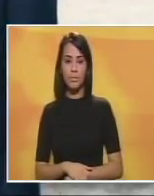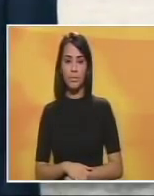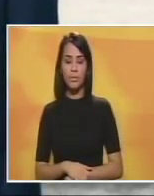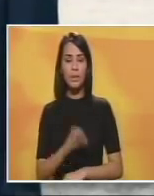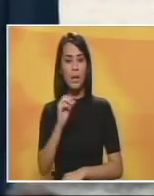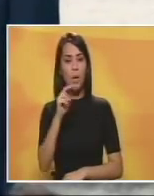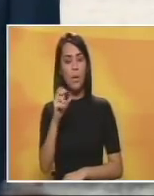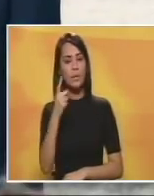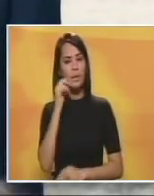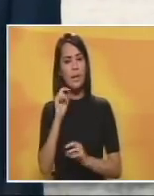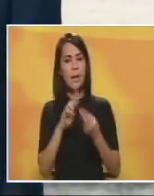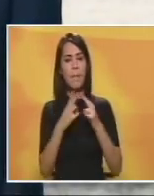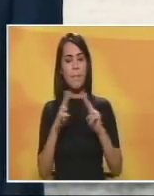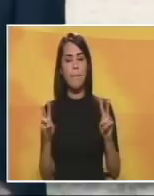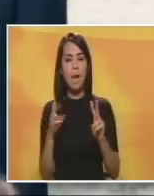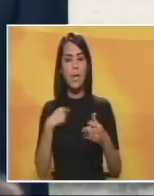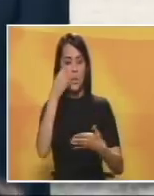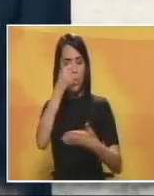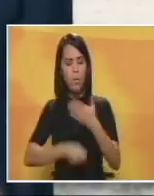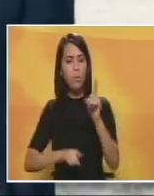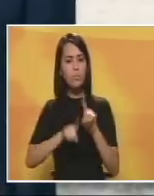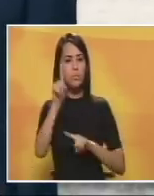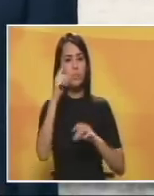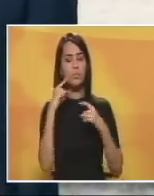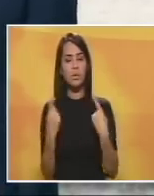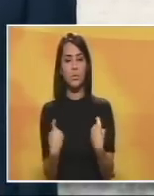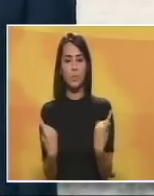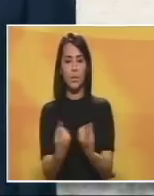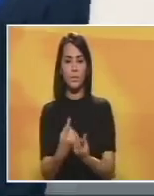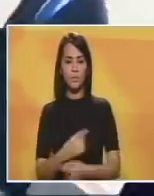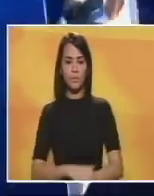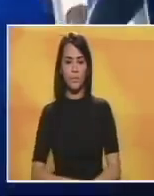y trabajar por la paz y desnuclearización de la península.